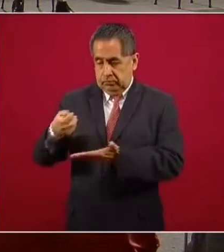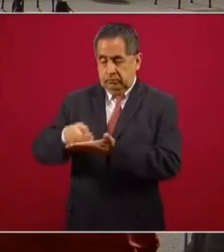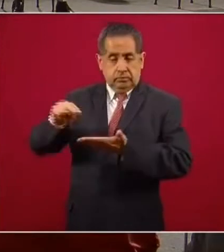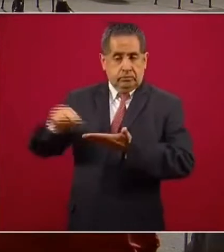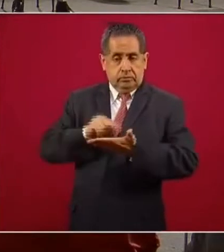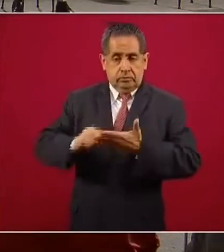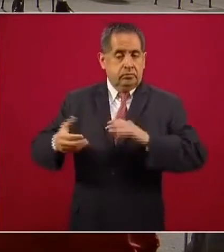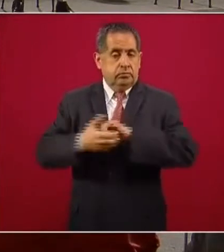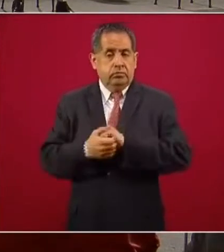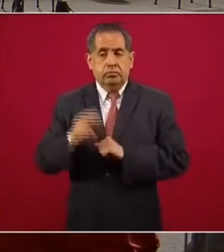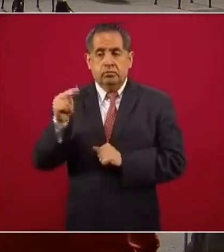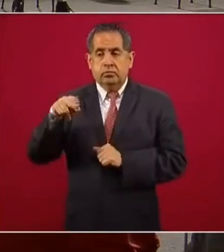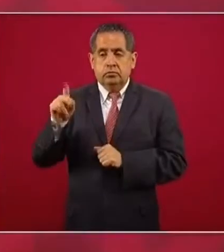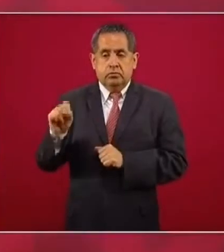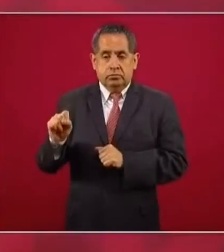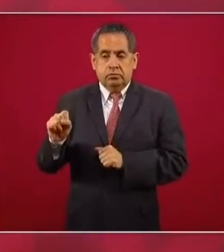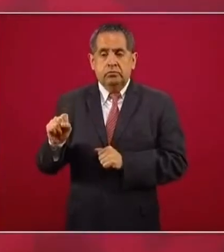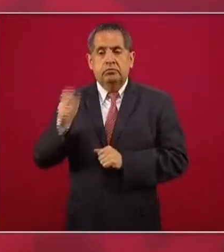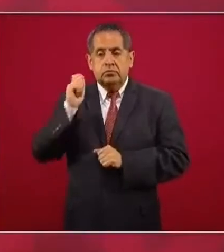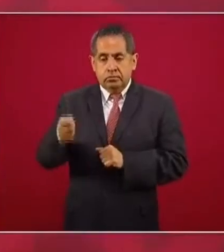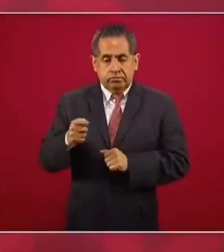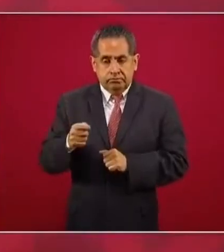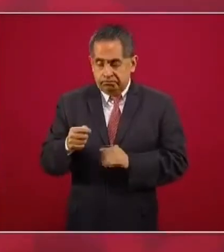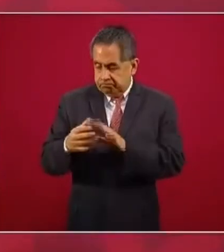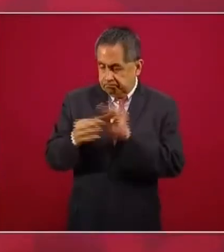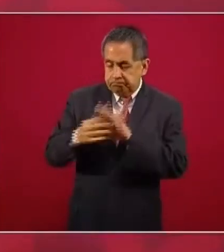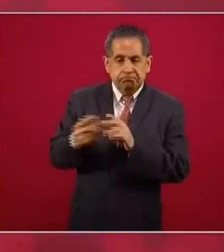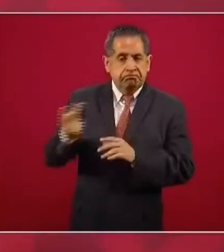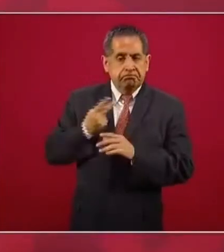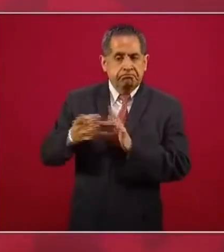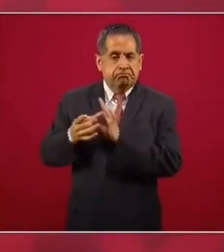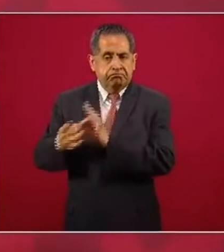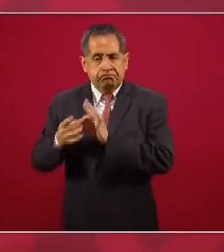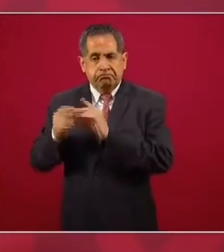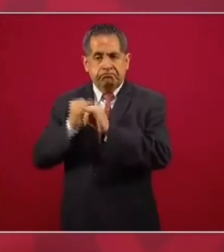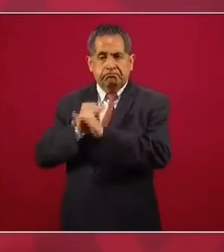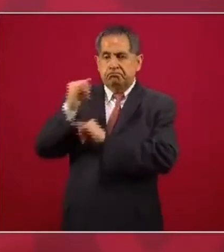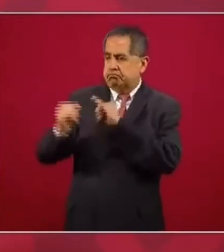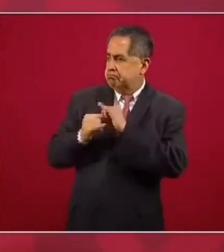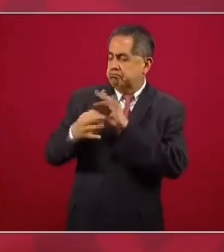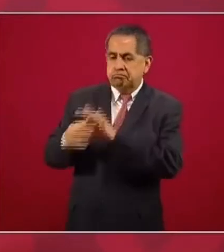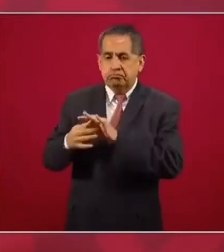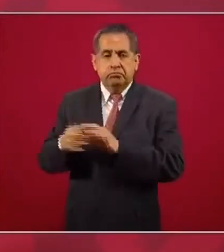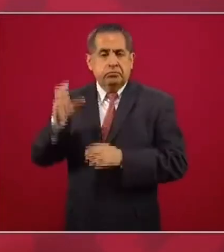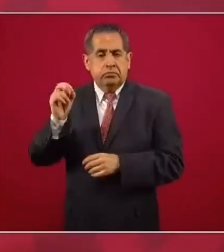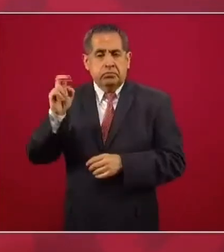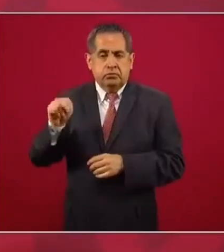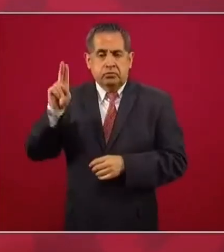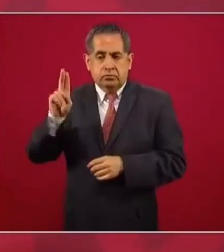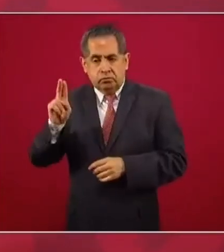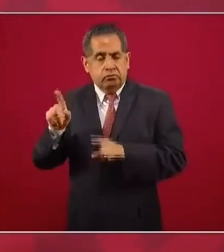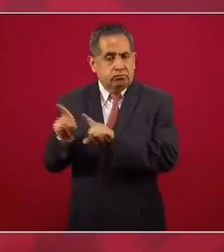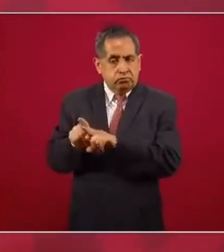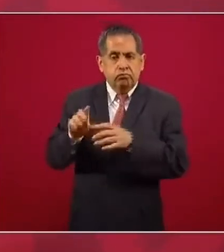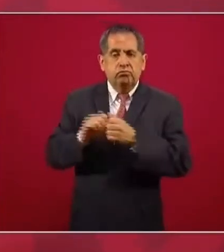de México con UNOPS se inscribe en una continuidad de colaboración con organismos internacionales de Naciones Unidas y